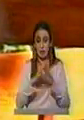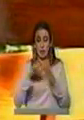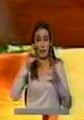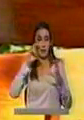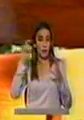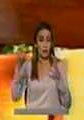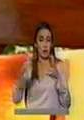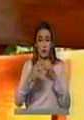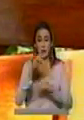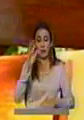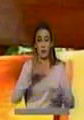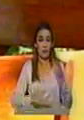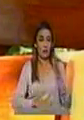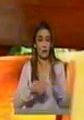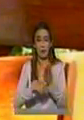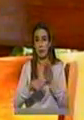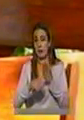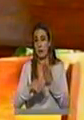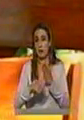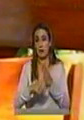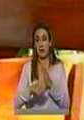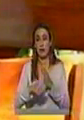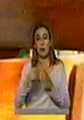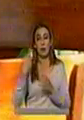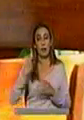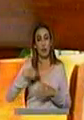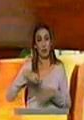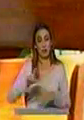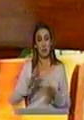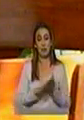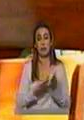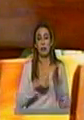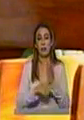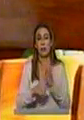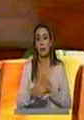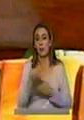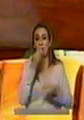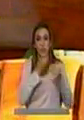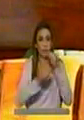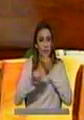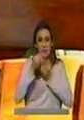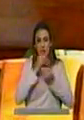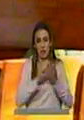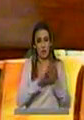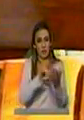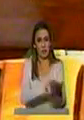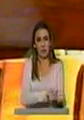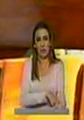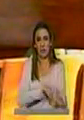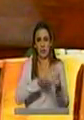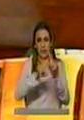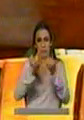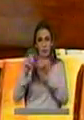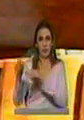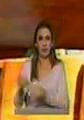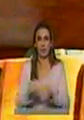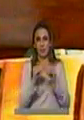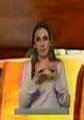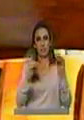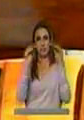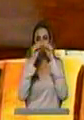de aventura, turismo religioso, turismo gastronómico, turismo de tradiciones, etcétera. ¿Cuál es el